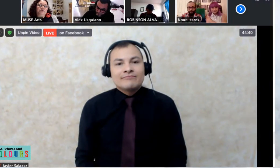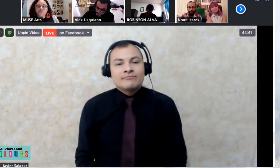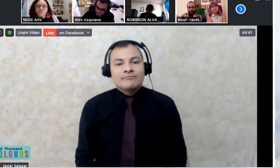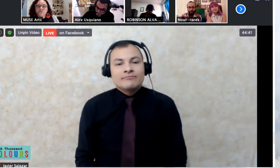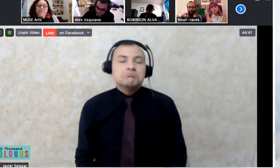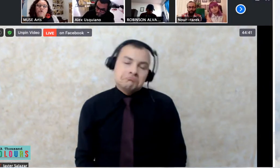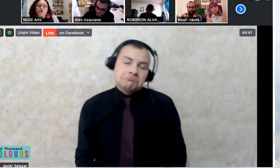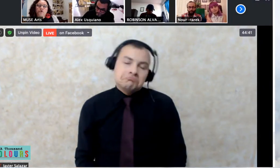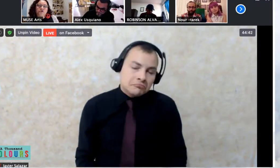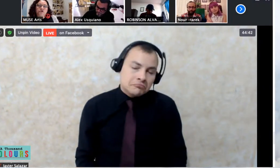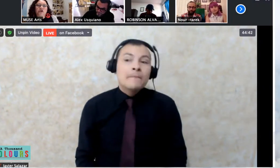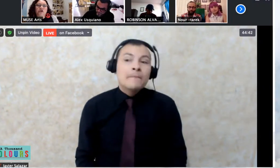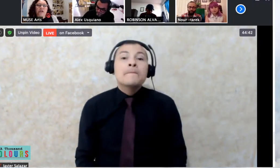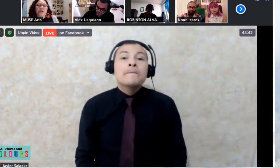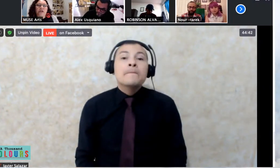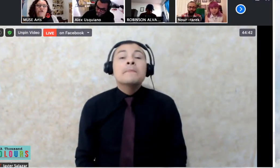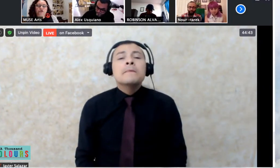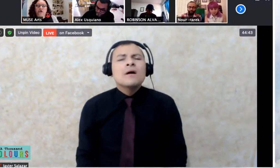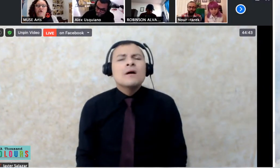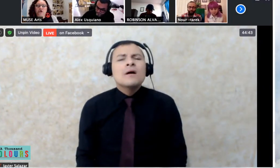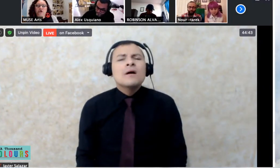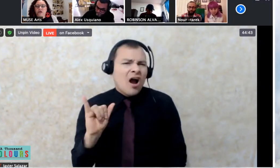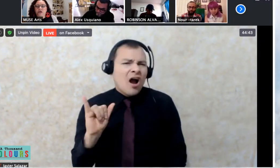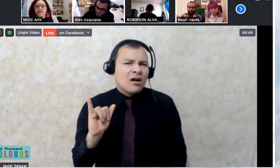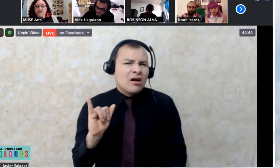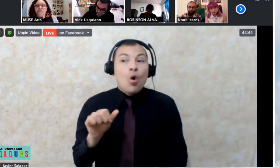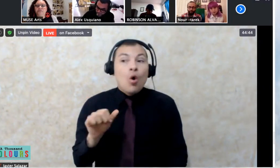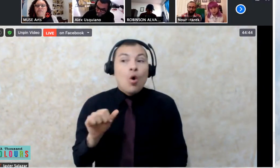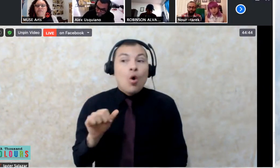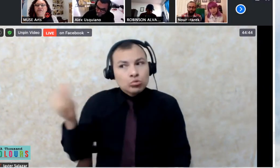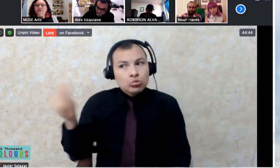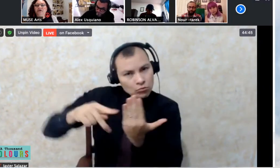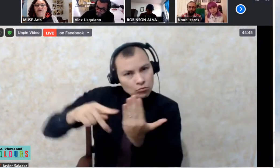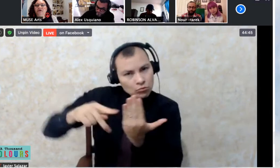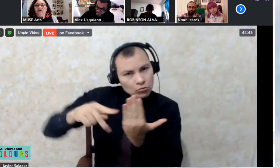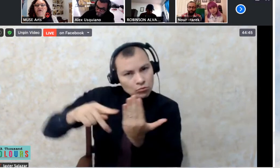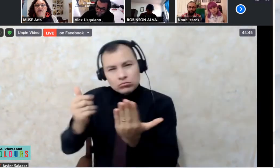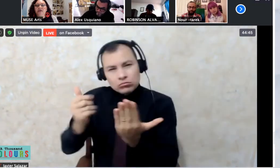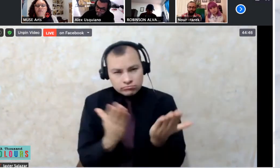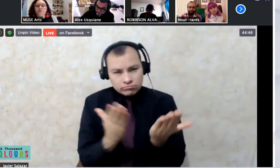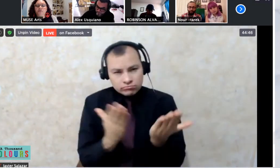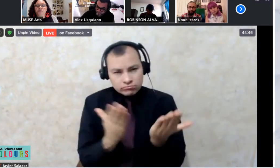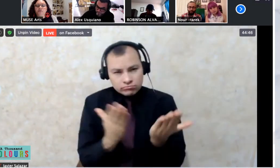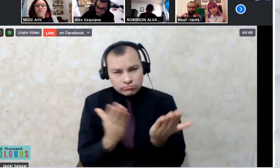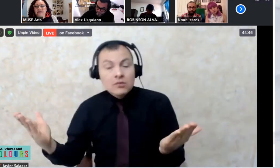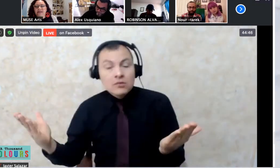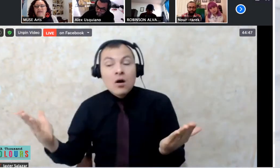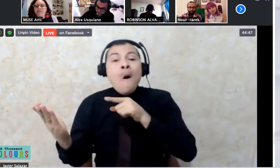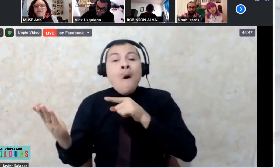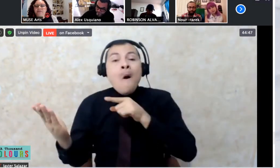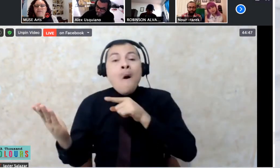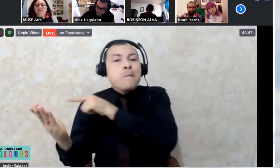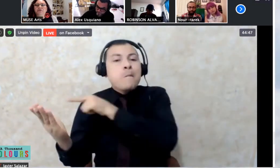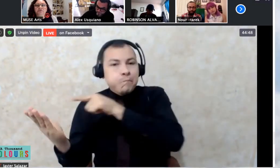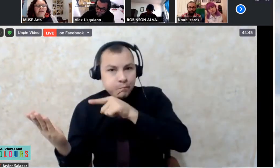proyectos en el cual nosotros estamos muy interesados en promover la esfera multicultural dentro de